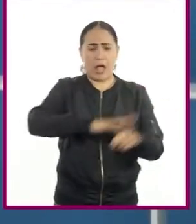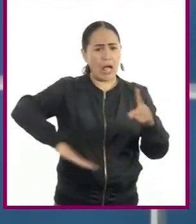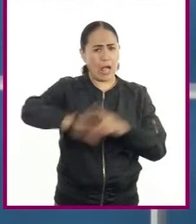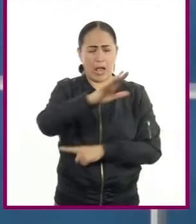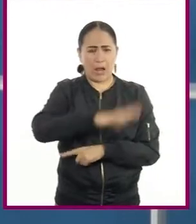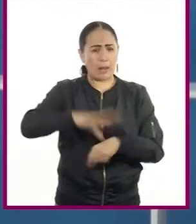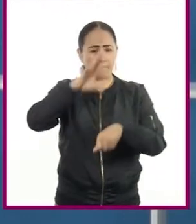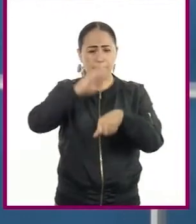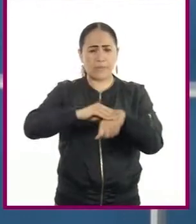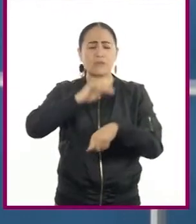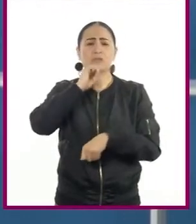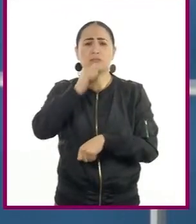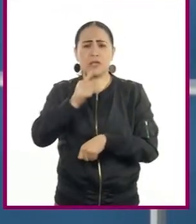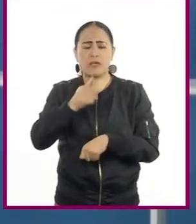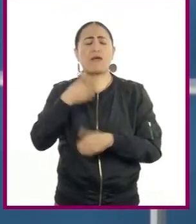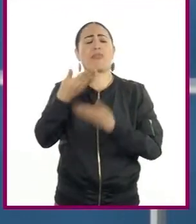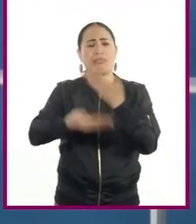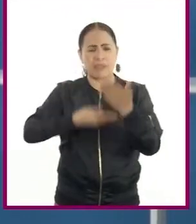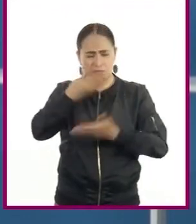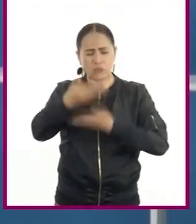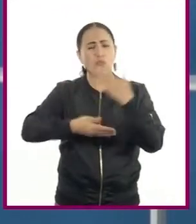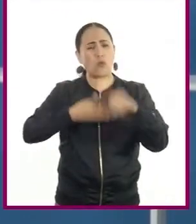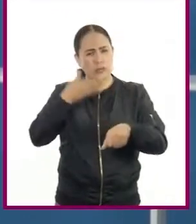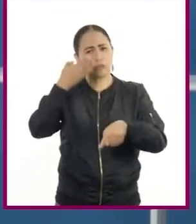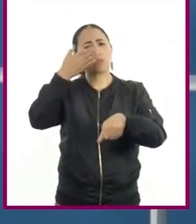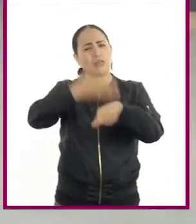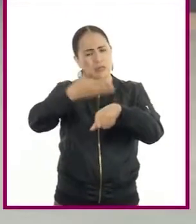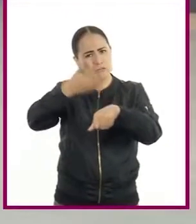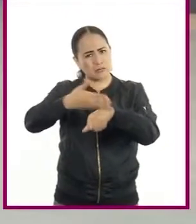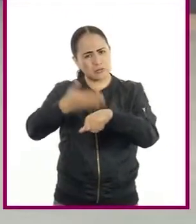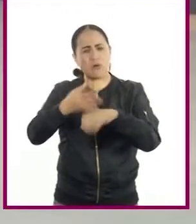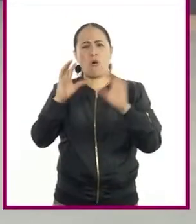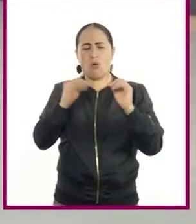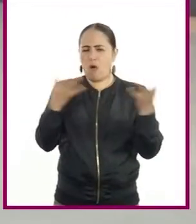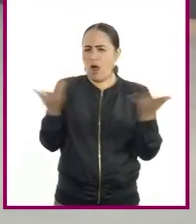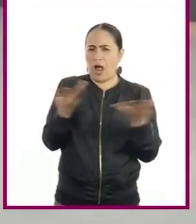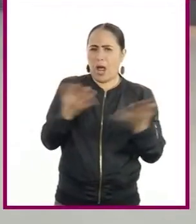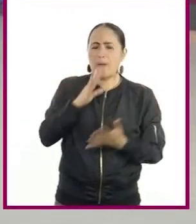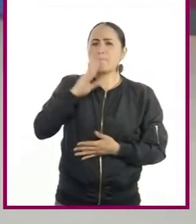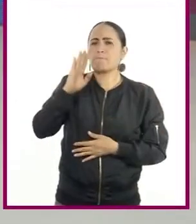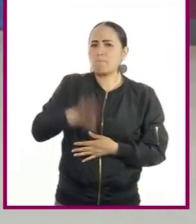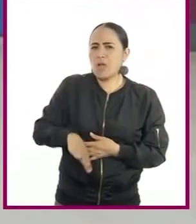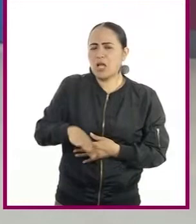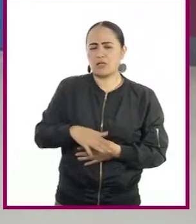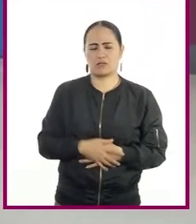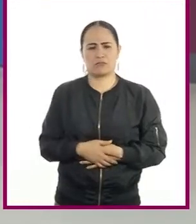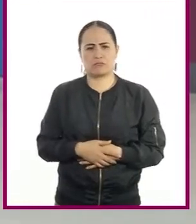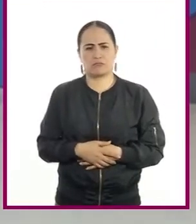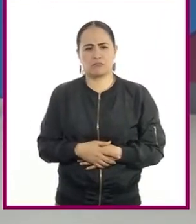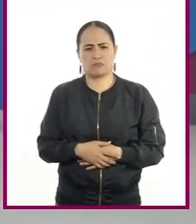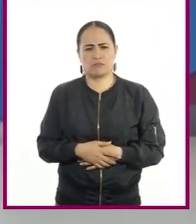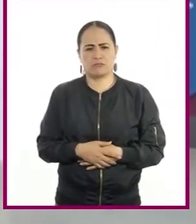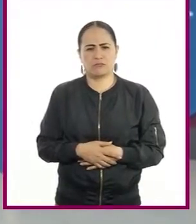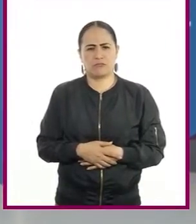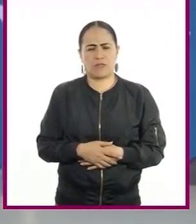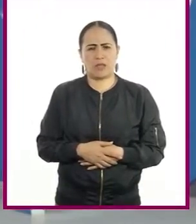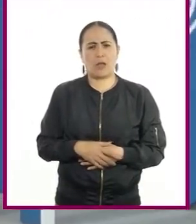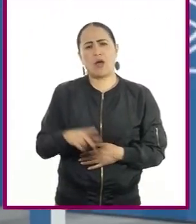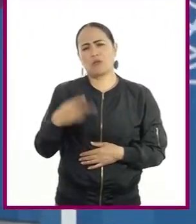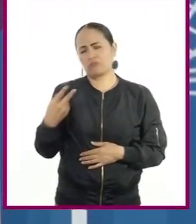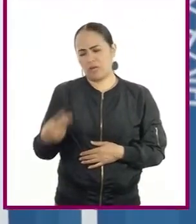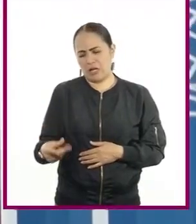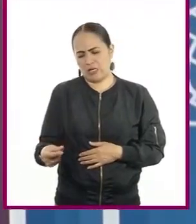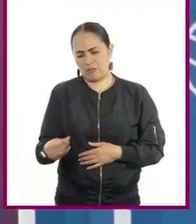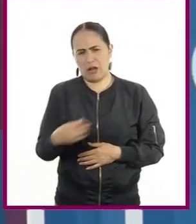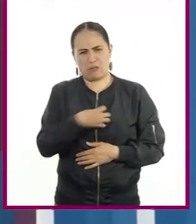permitido puede tener consecuencias negativas para otros. ¿Por qué no recoger las heces de una mascota en